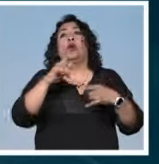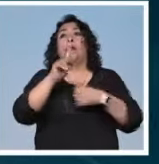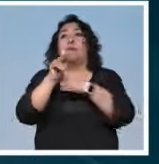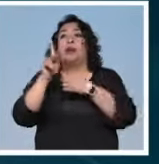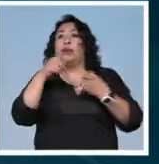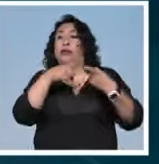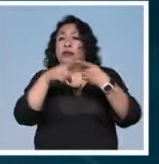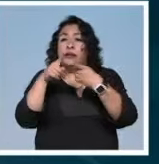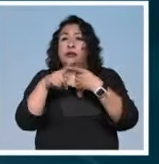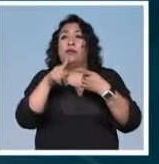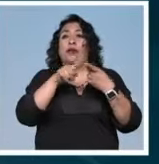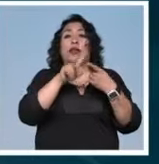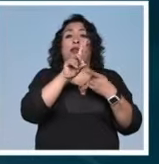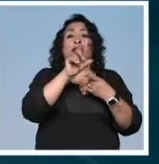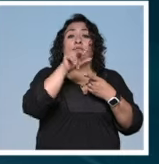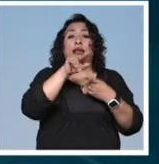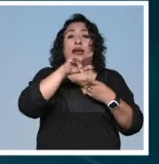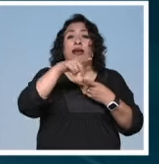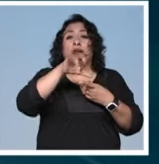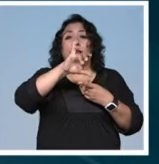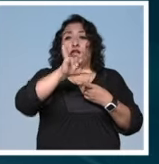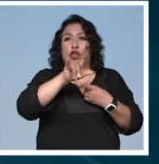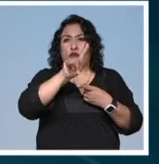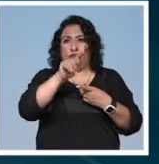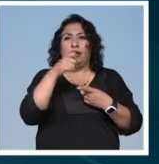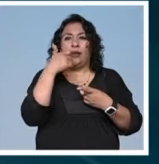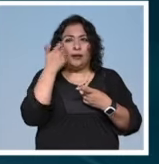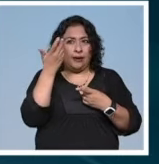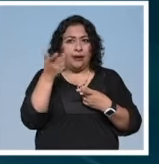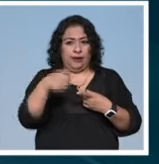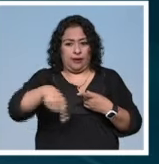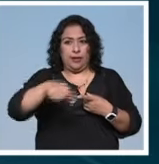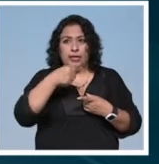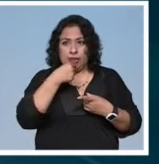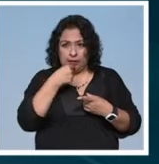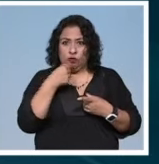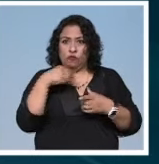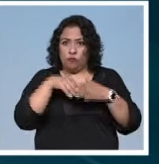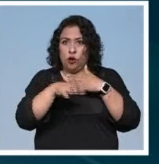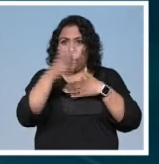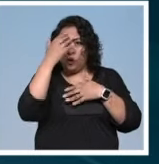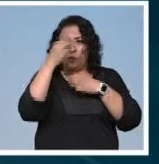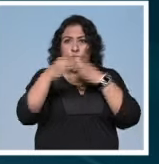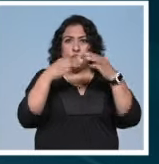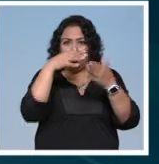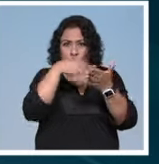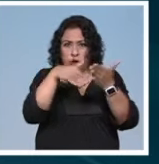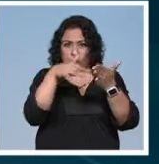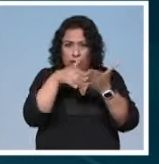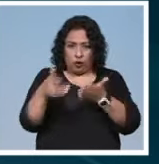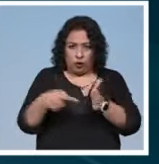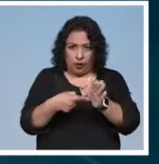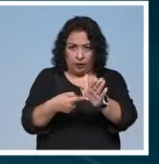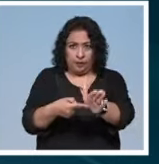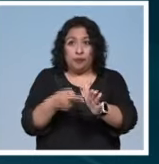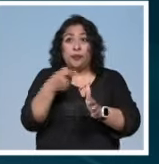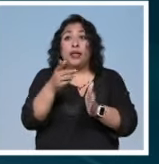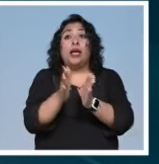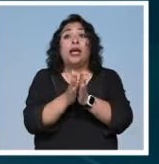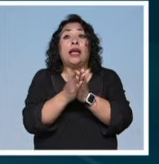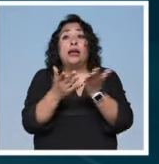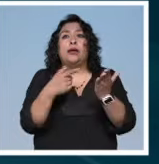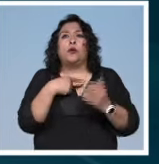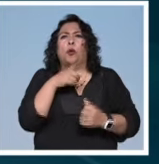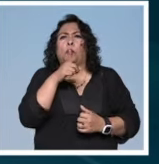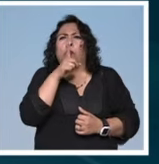mundo. Don Quijote es parte de los libros que busca incentivar a los pequeños a adentrarse al mundo de la lectura. Es un libro